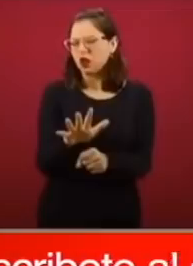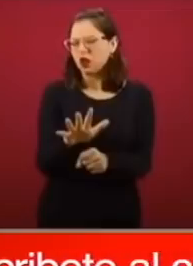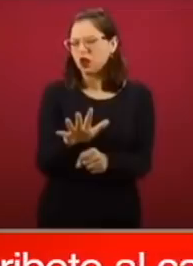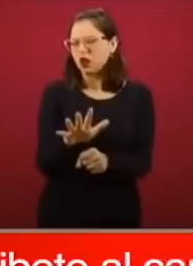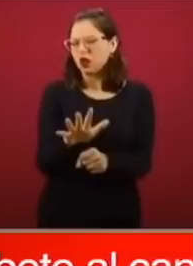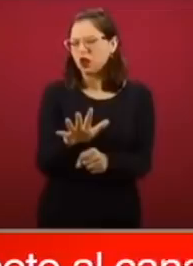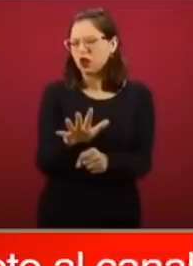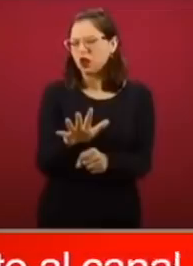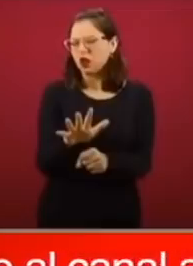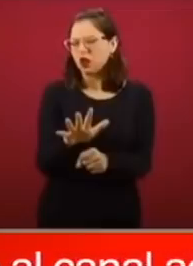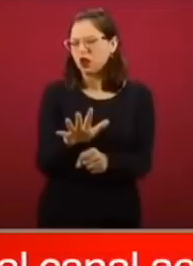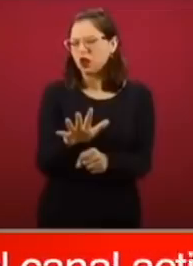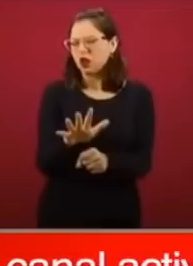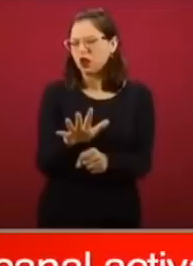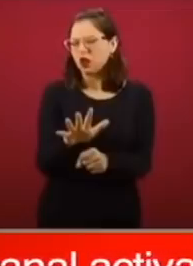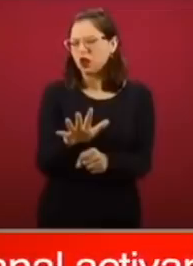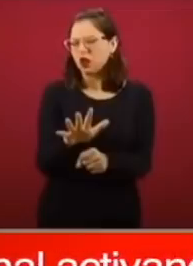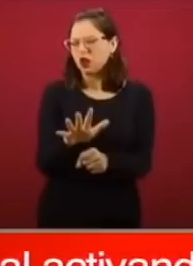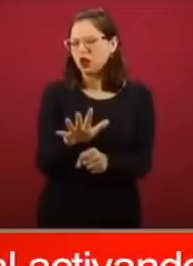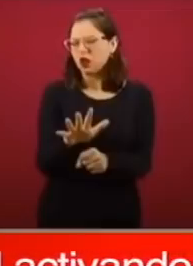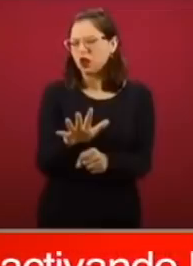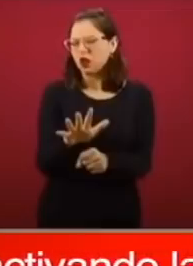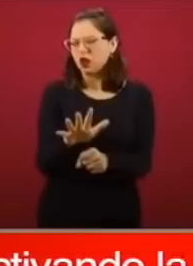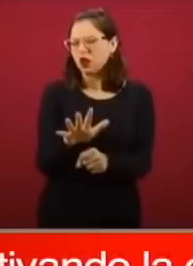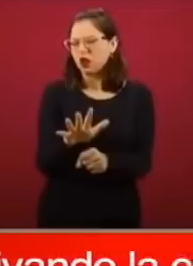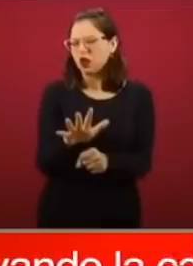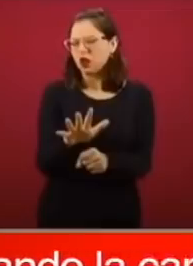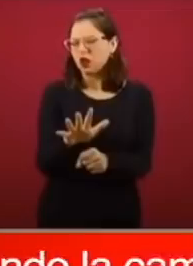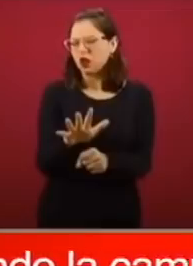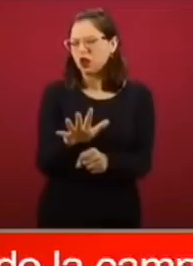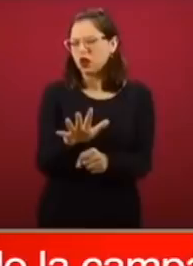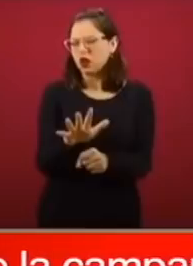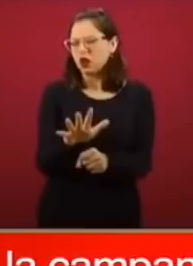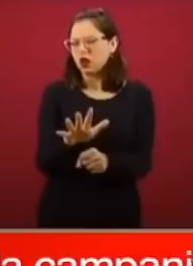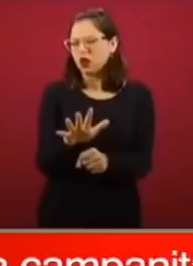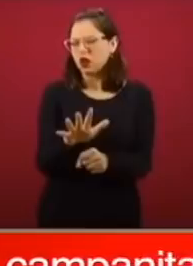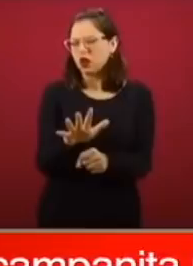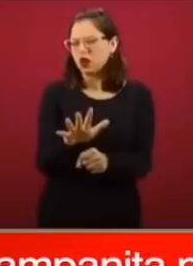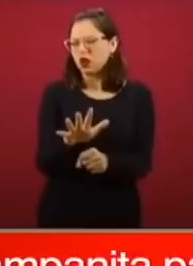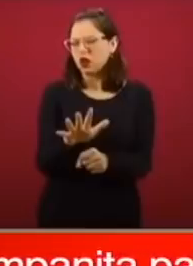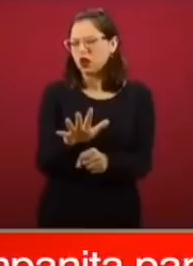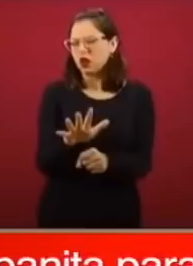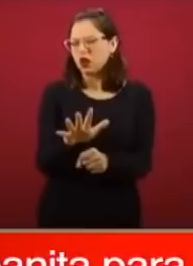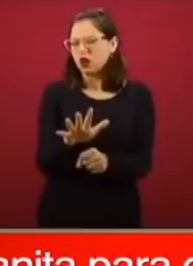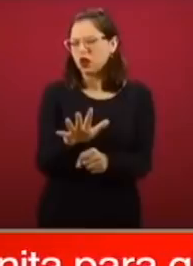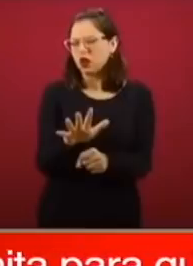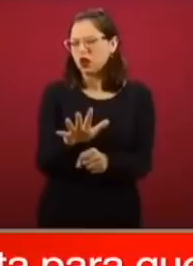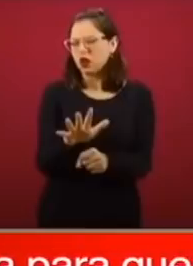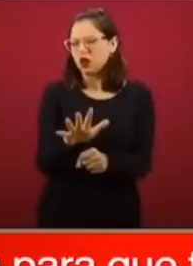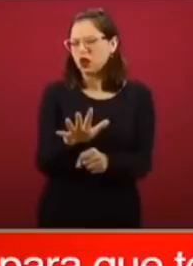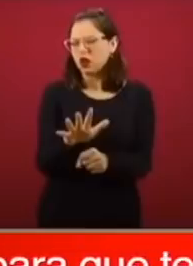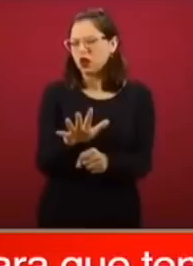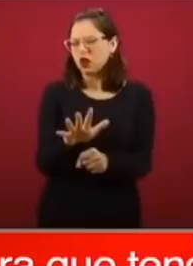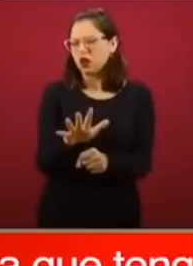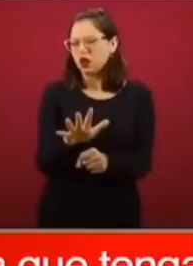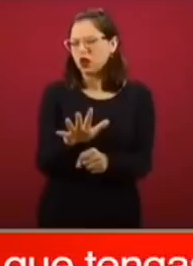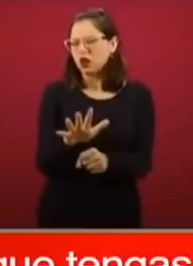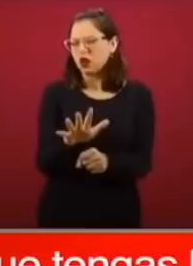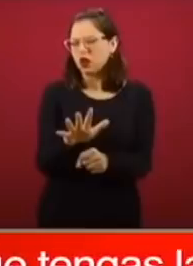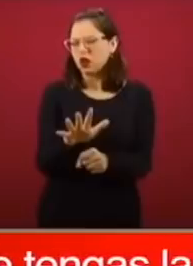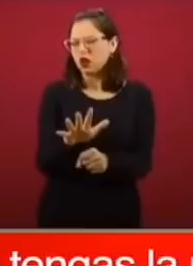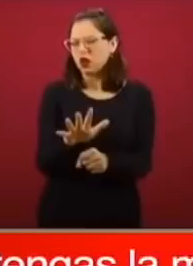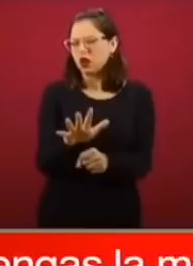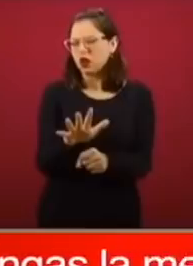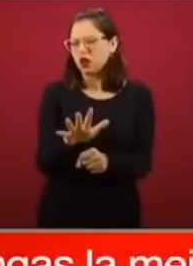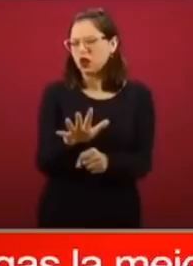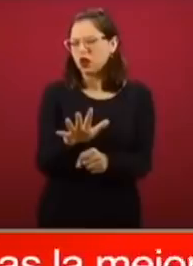no es nada nuevo. De hecho, desde que era candidato a la presidencia de la República, Andrés Manuel López Obrador hizo mucho énfasis en